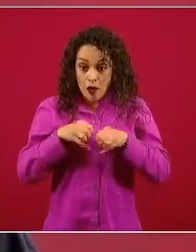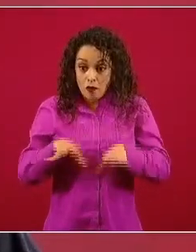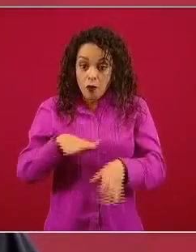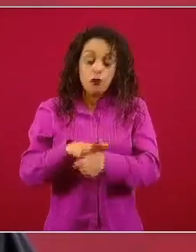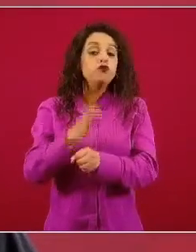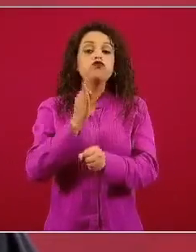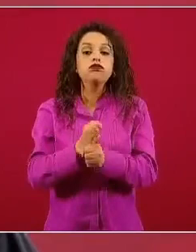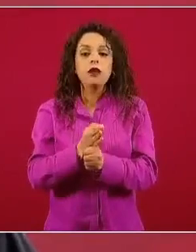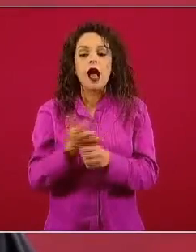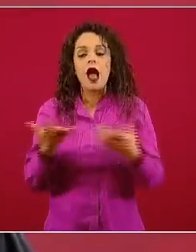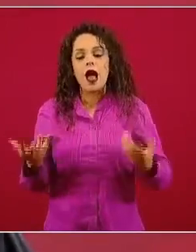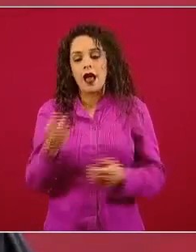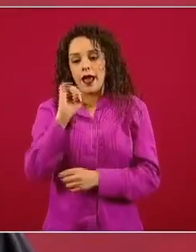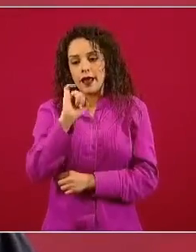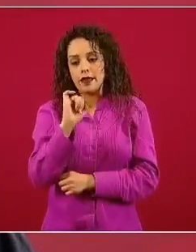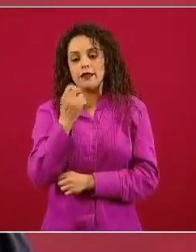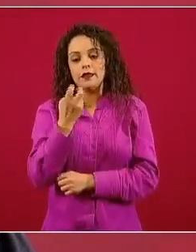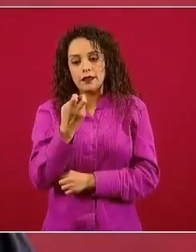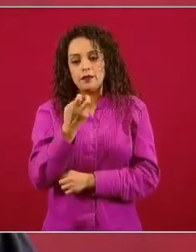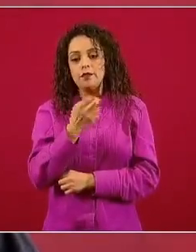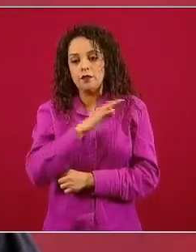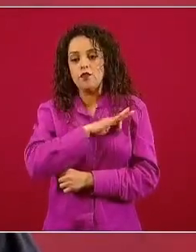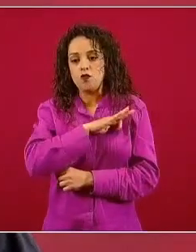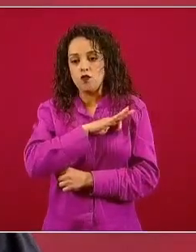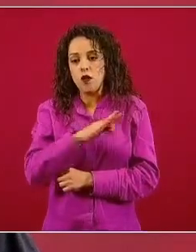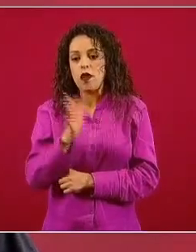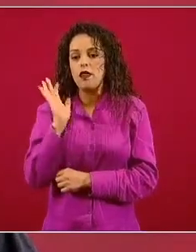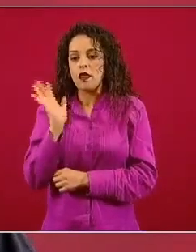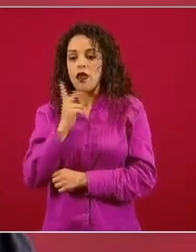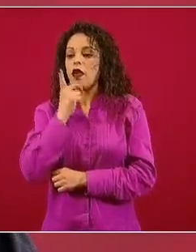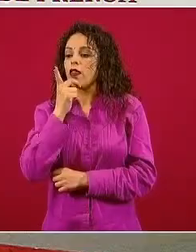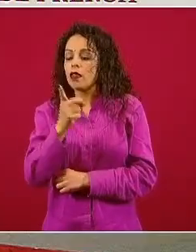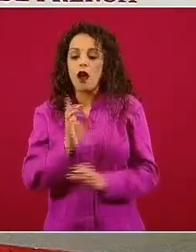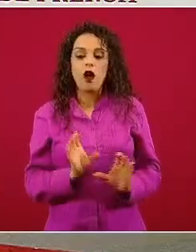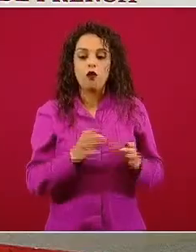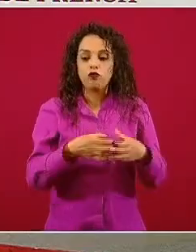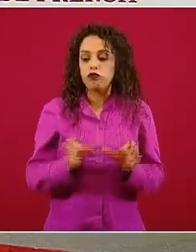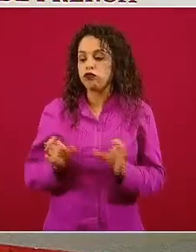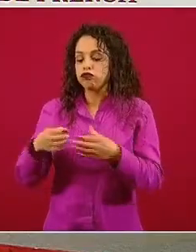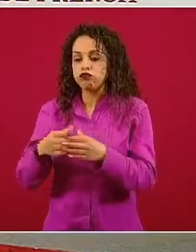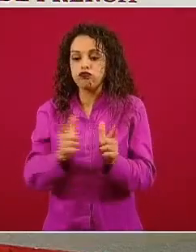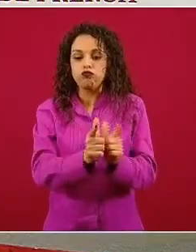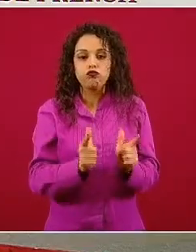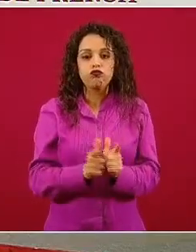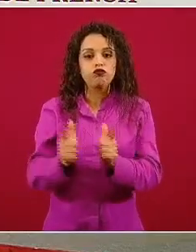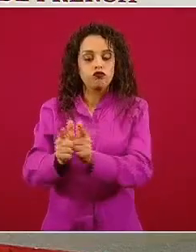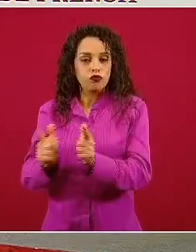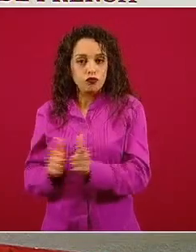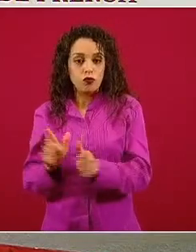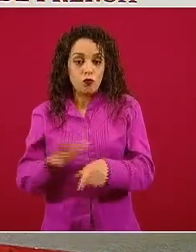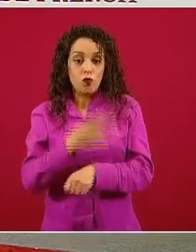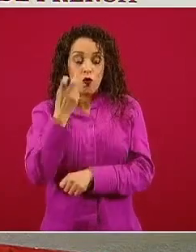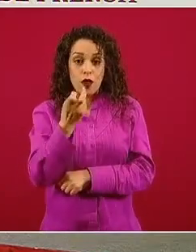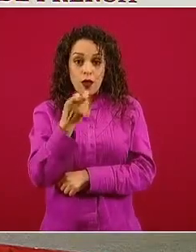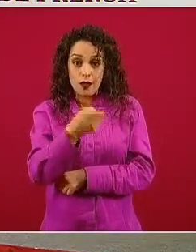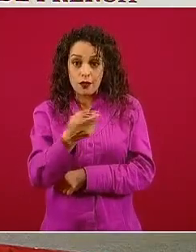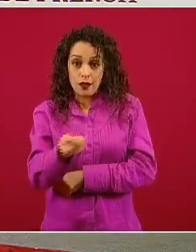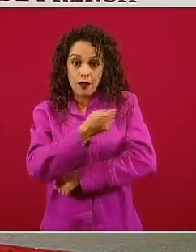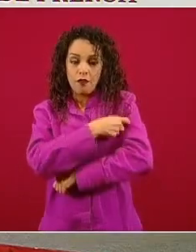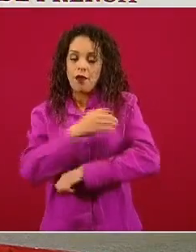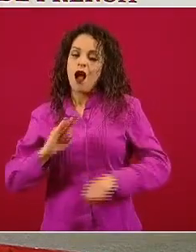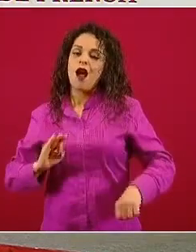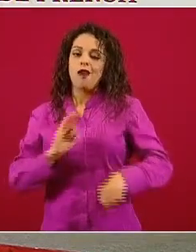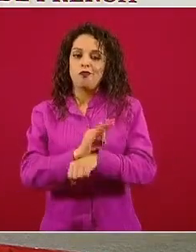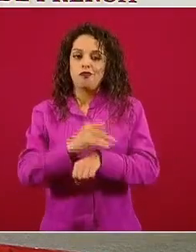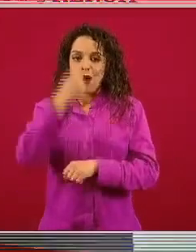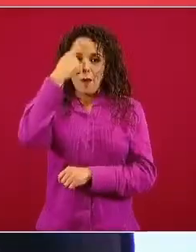es que se podrá precisamente definir los grupos y decir, dado que esta vacuna me protege de la